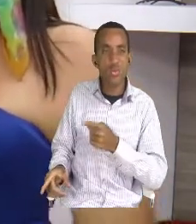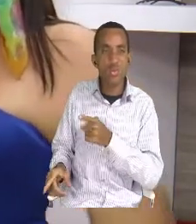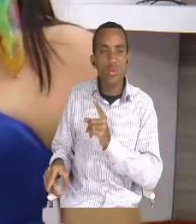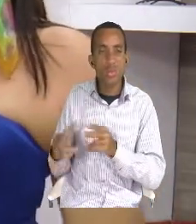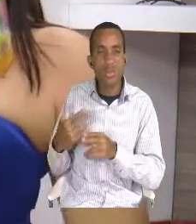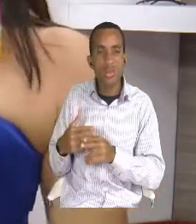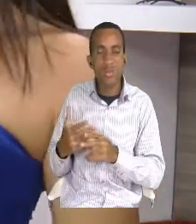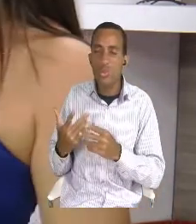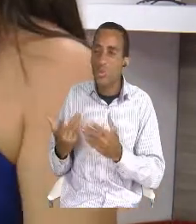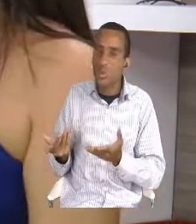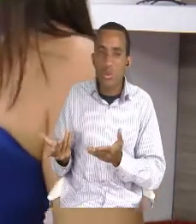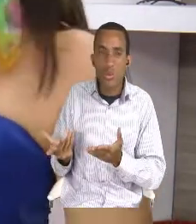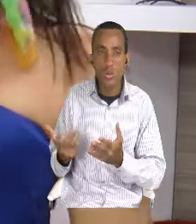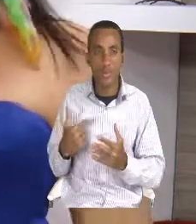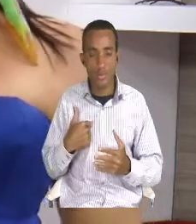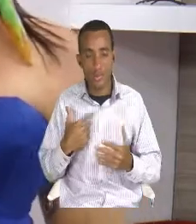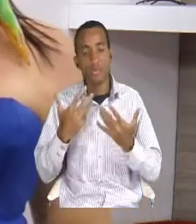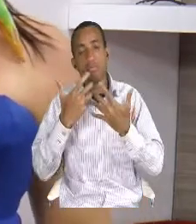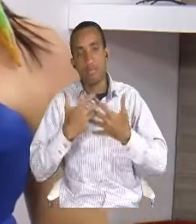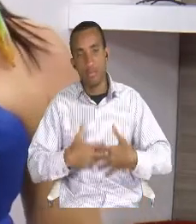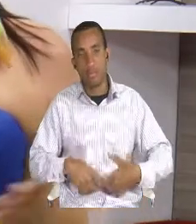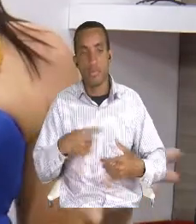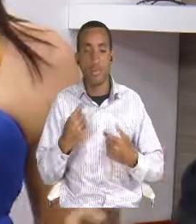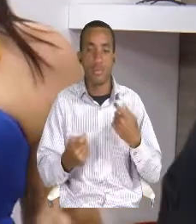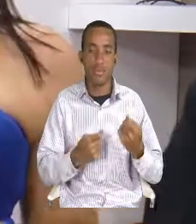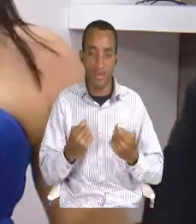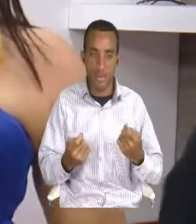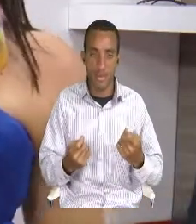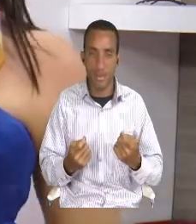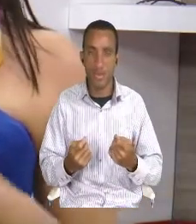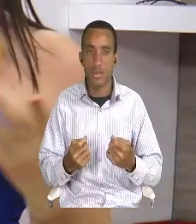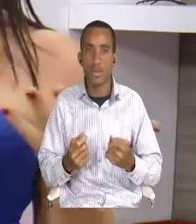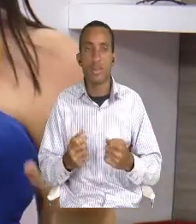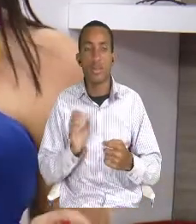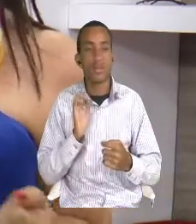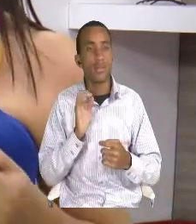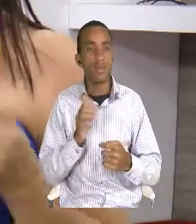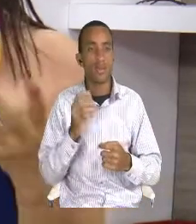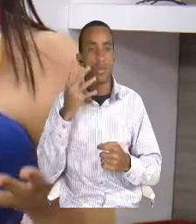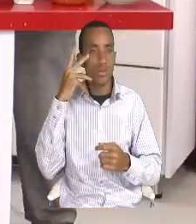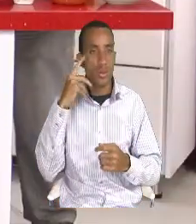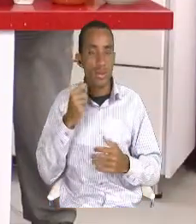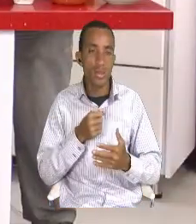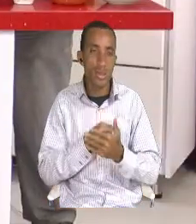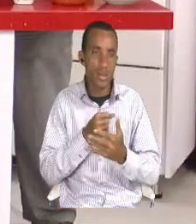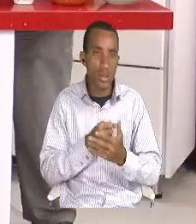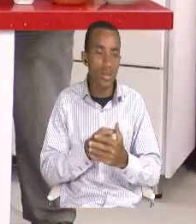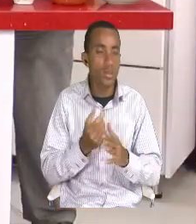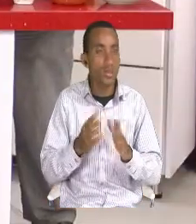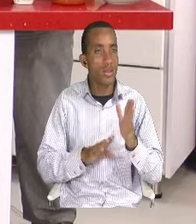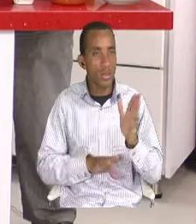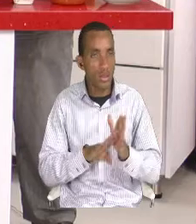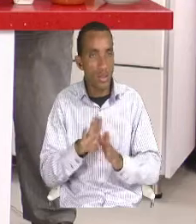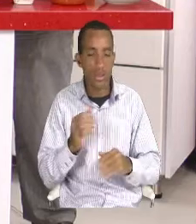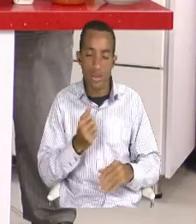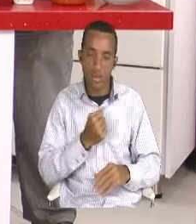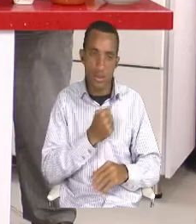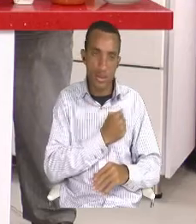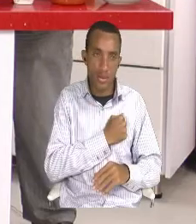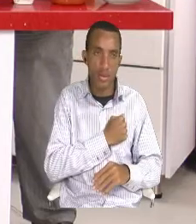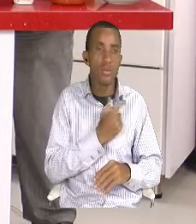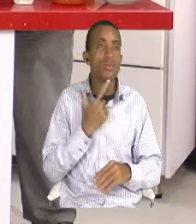Emperatriz Díaz es una empresaria de la ciudad que trata todos los días de generar empleo, dar desarrollo, es apasionada. Nos encantan